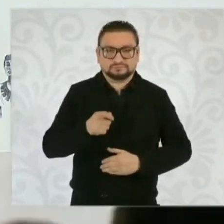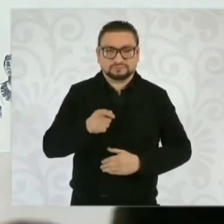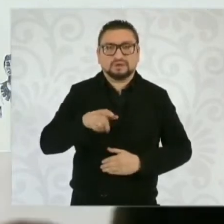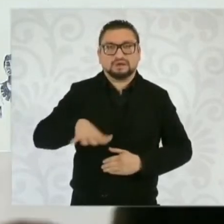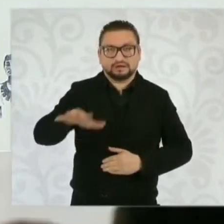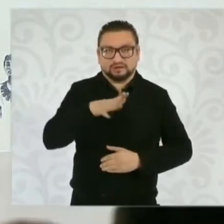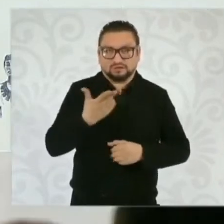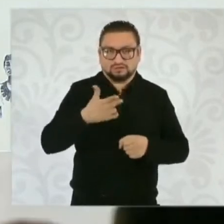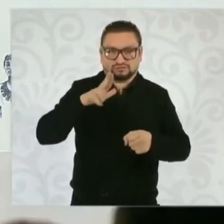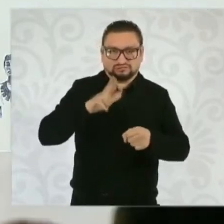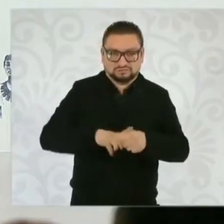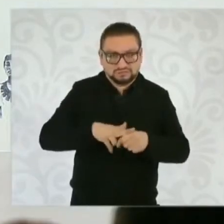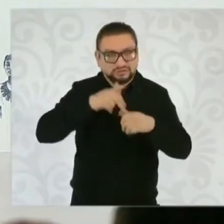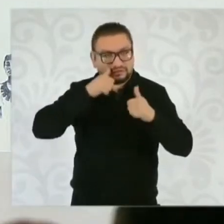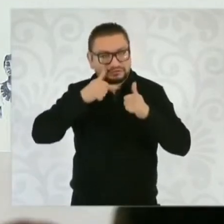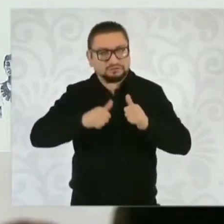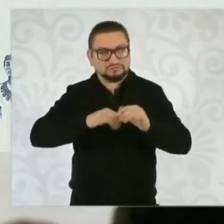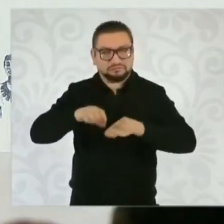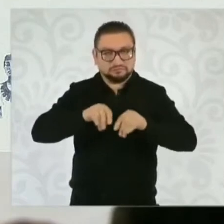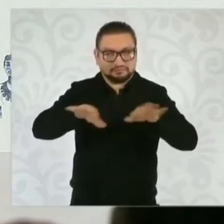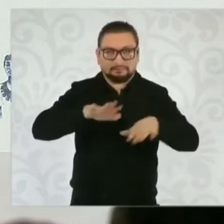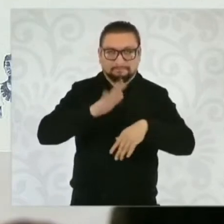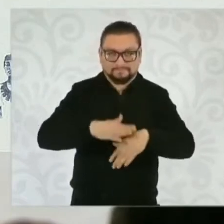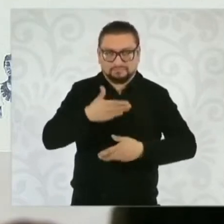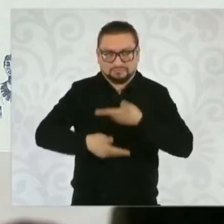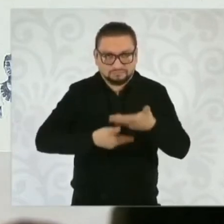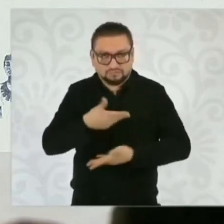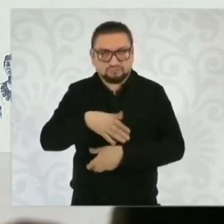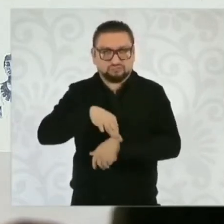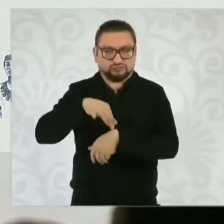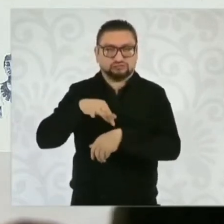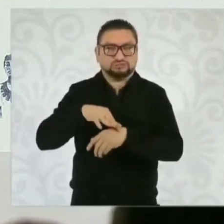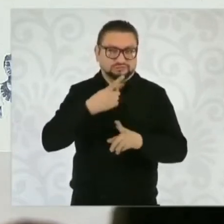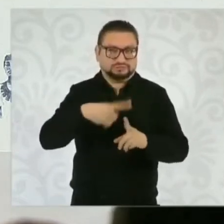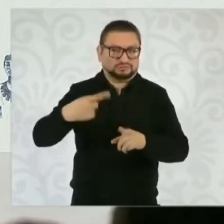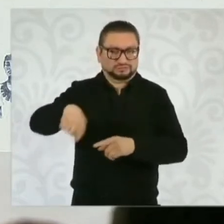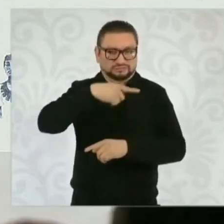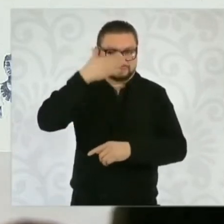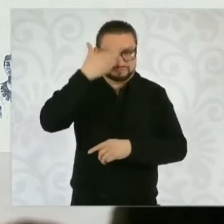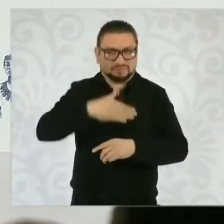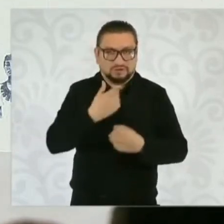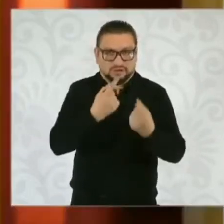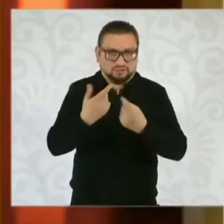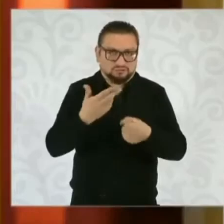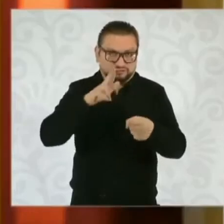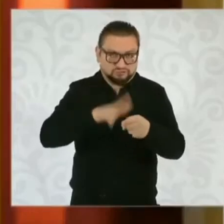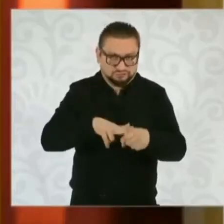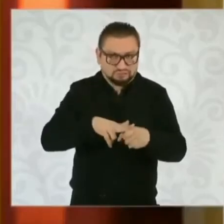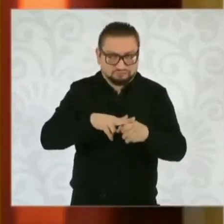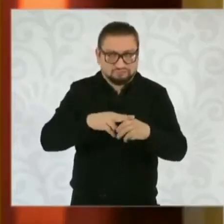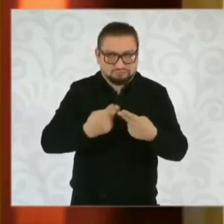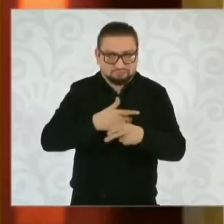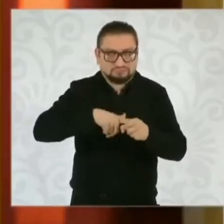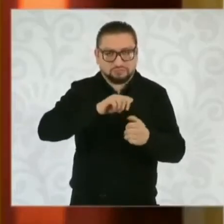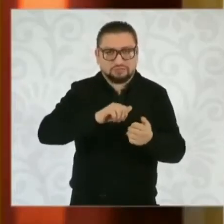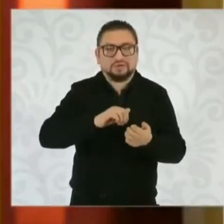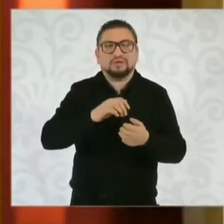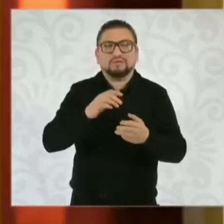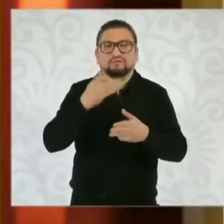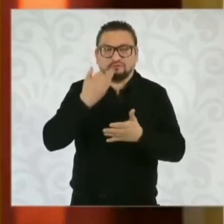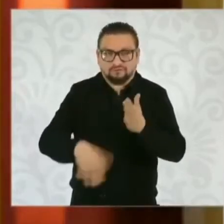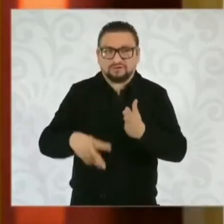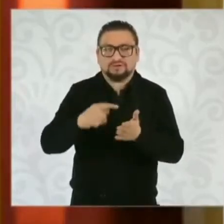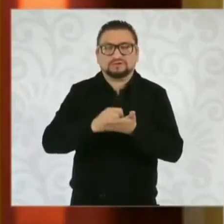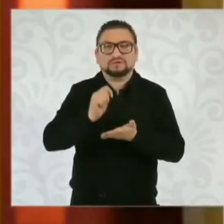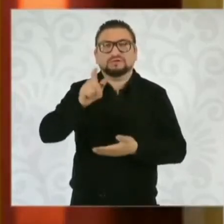nacionalización de hospitales, atenciones y servicios médicos. Como ustedes saben, se han nacionalizado varios hospitales, falta el de